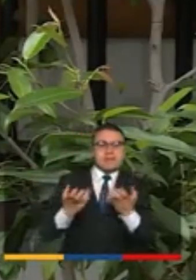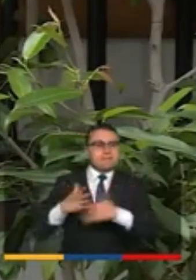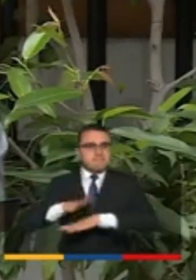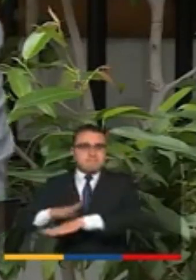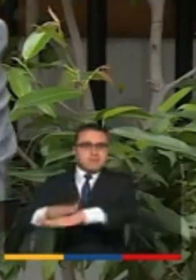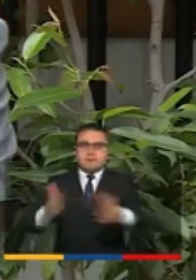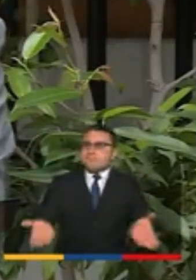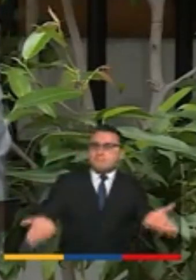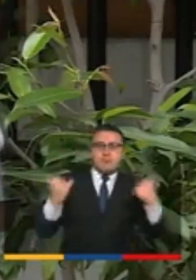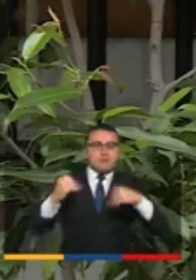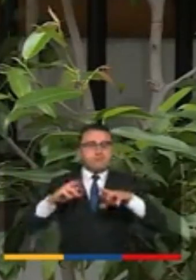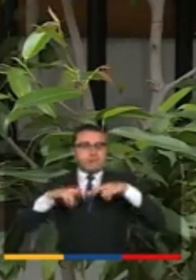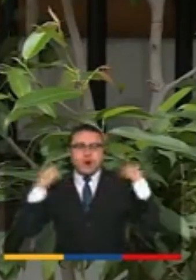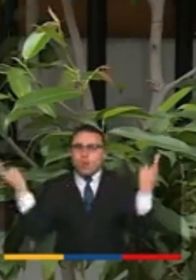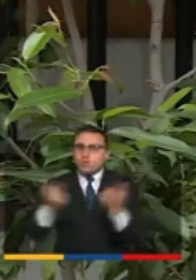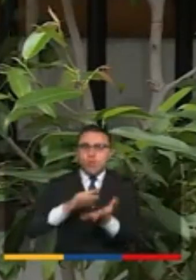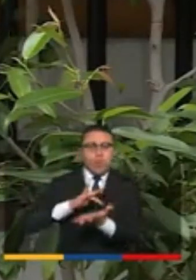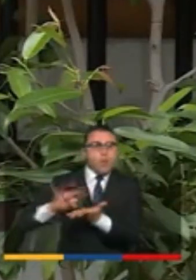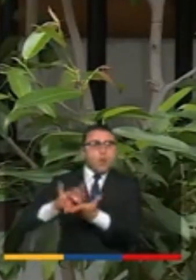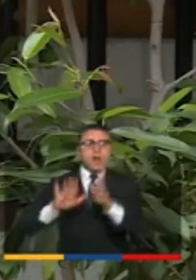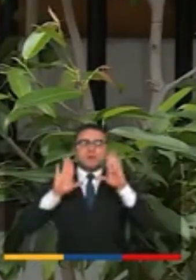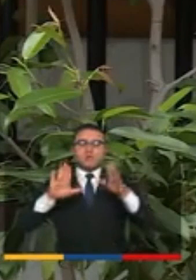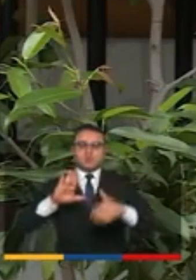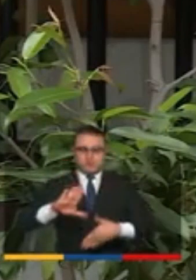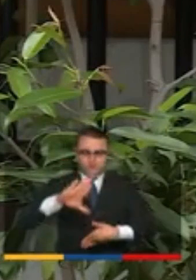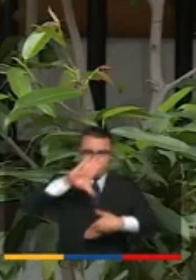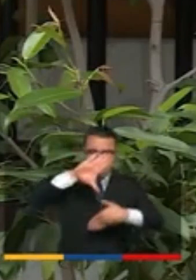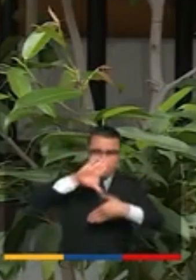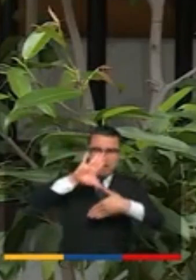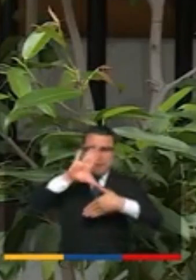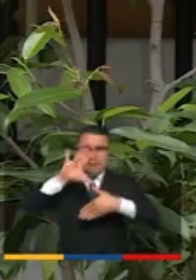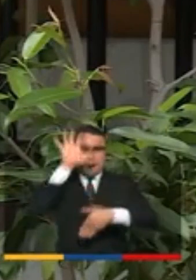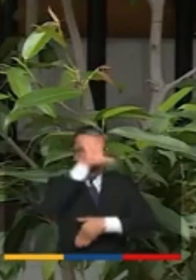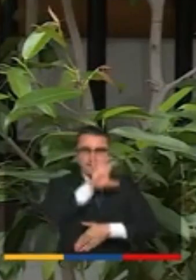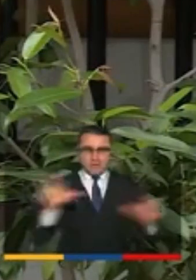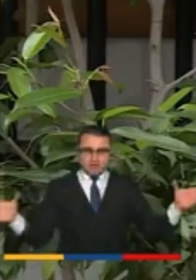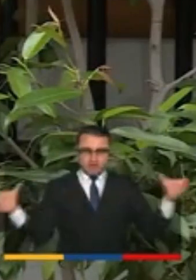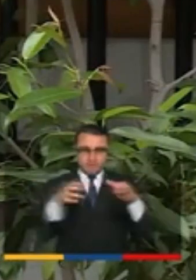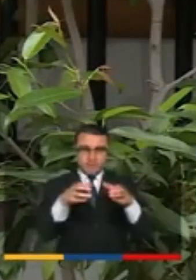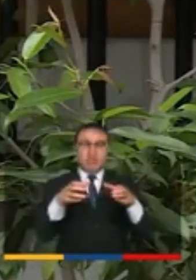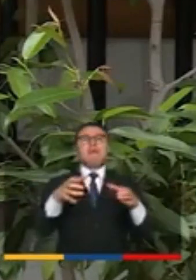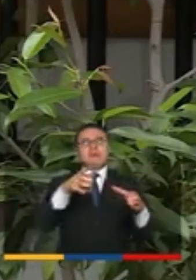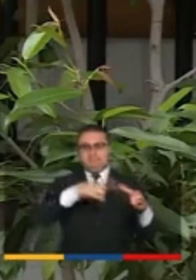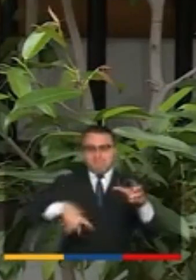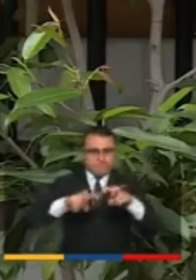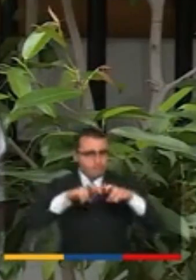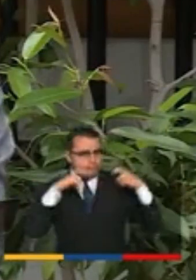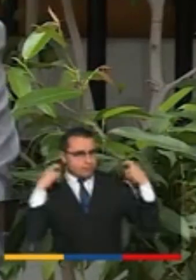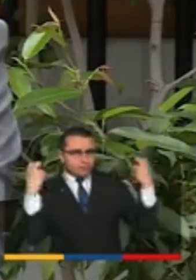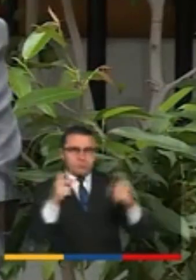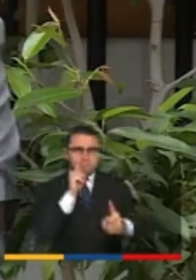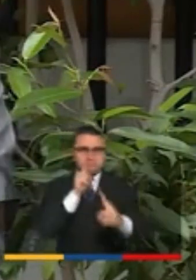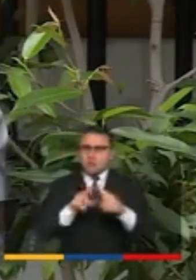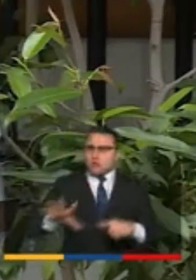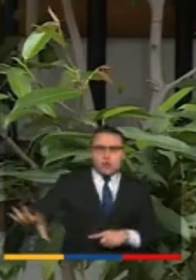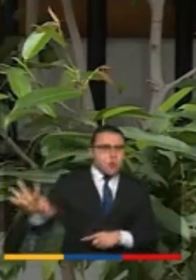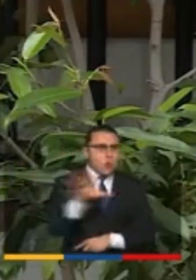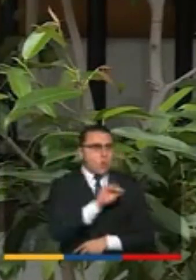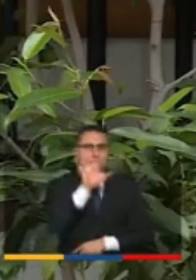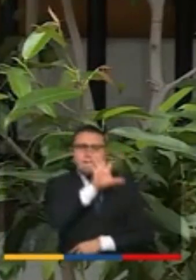reunión extraordinaria de la Organización de Estados Americanos con el objetivo de que el resto de los países de la región se pronuncien al respecto.